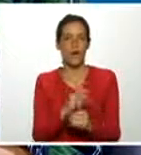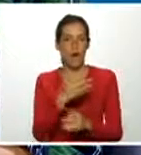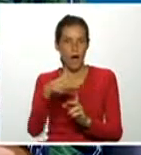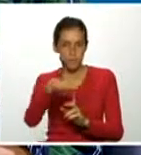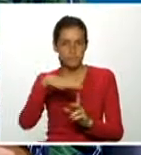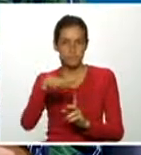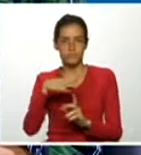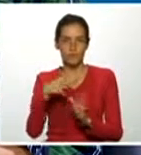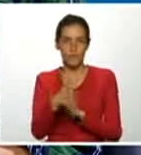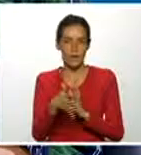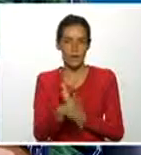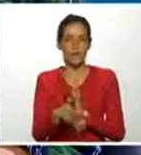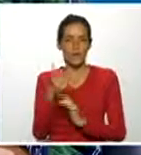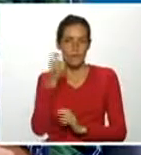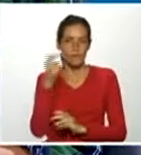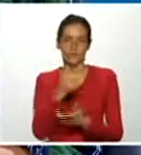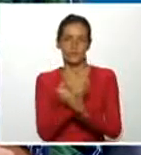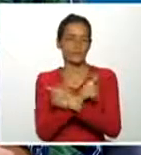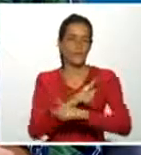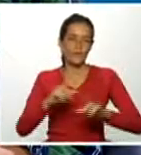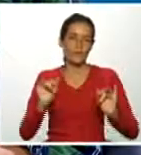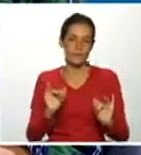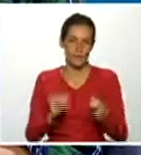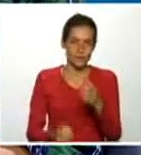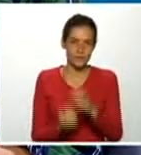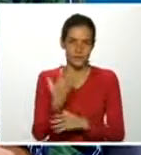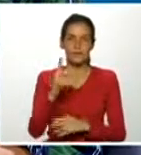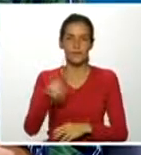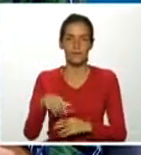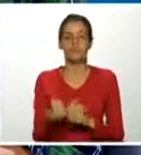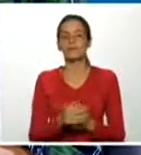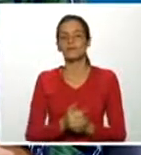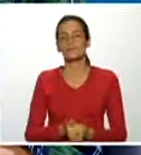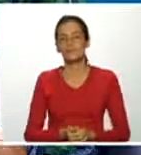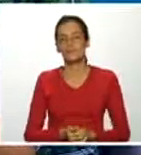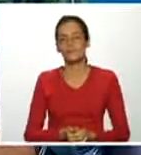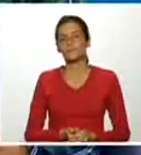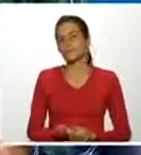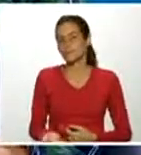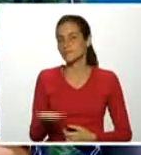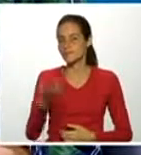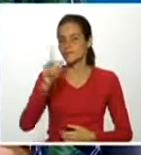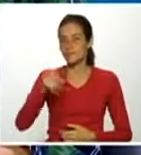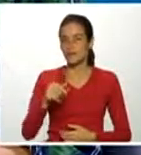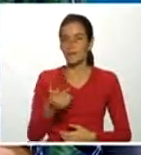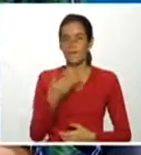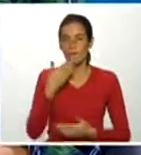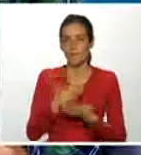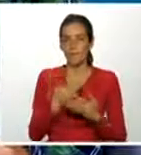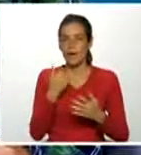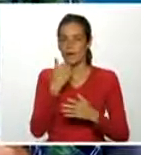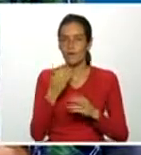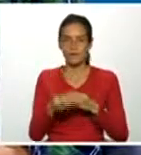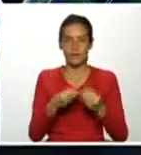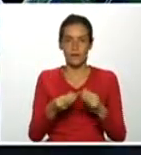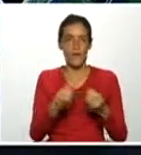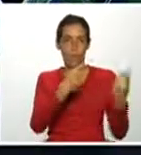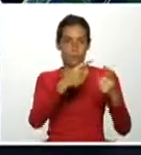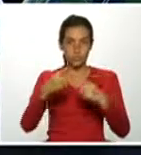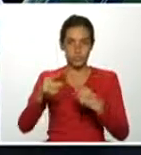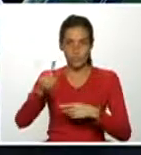hecho de que una nación sea soberana en la creación y en el uso de tecnología. O sea, fundamentalmente lo que procura Bachaco, como muchos